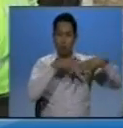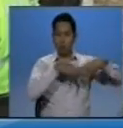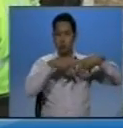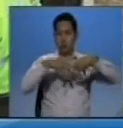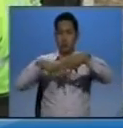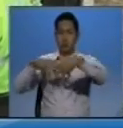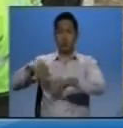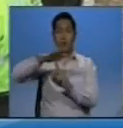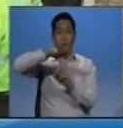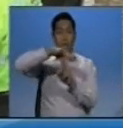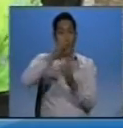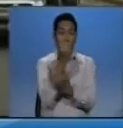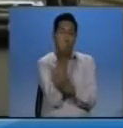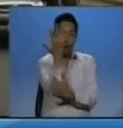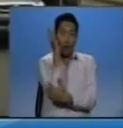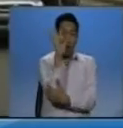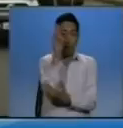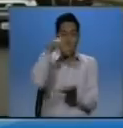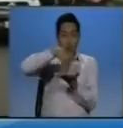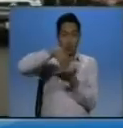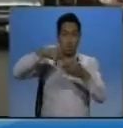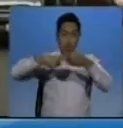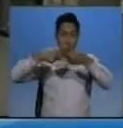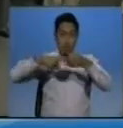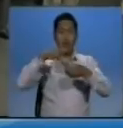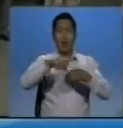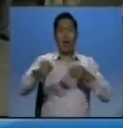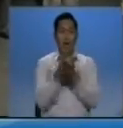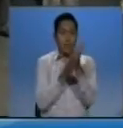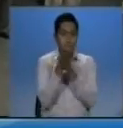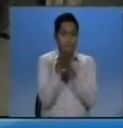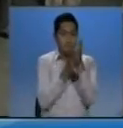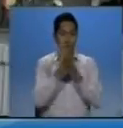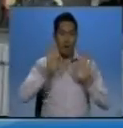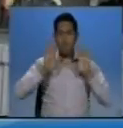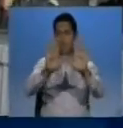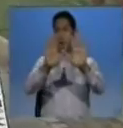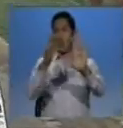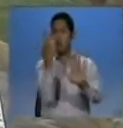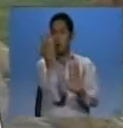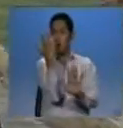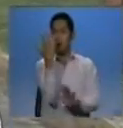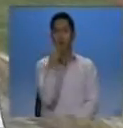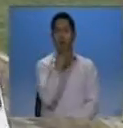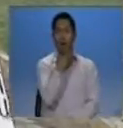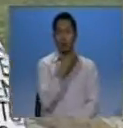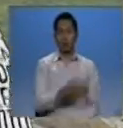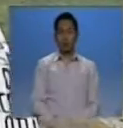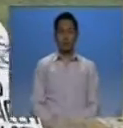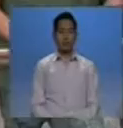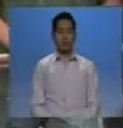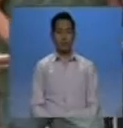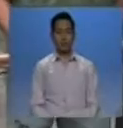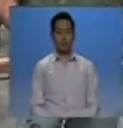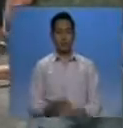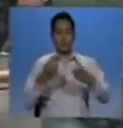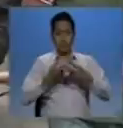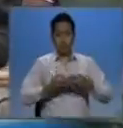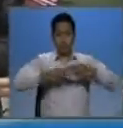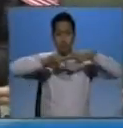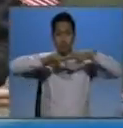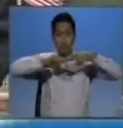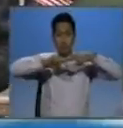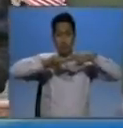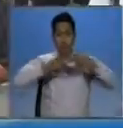norte de la capital, para prepararse para el paro anunciado para el 13 de agosto. Partieron desde la sede de la UNE en Machachi